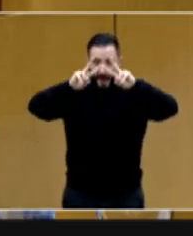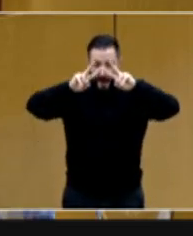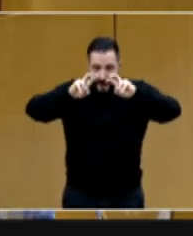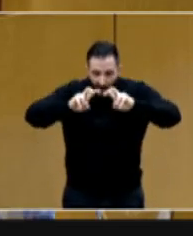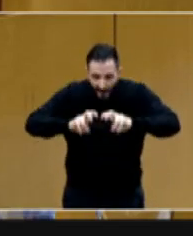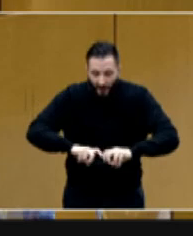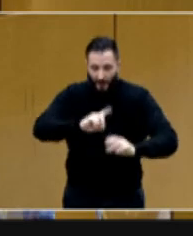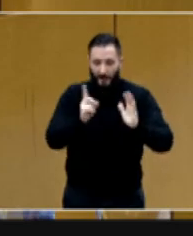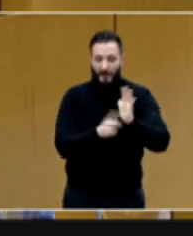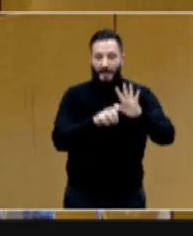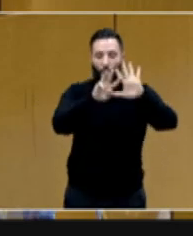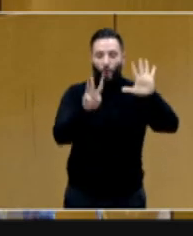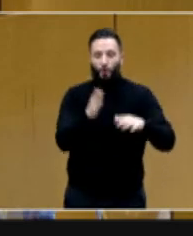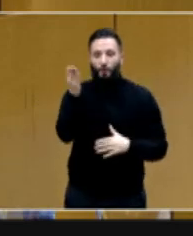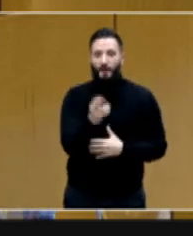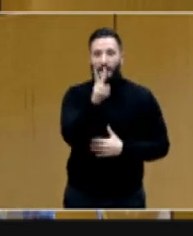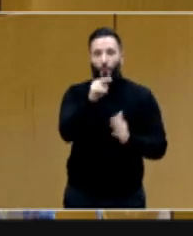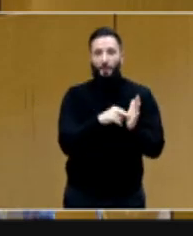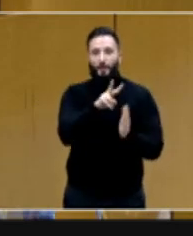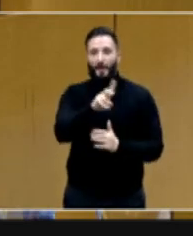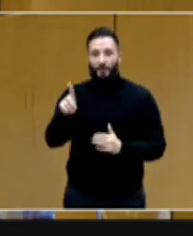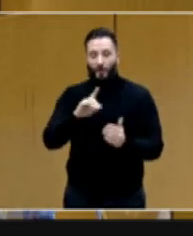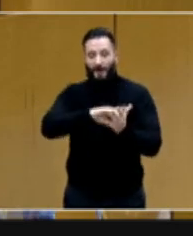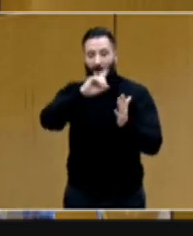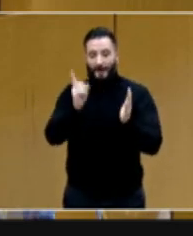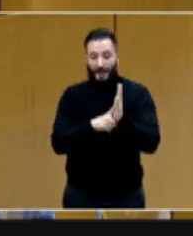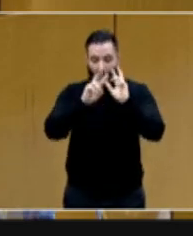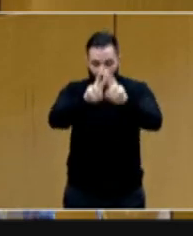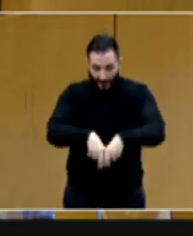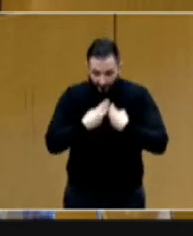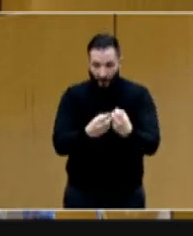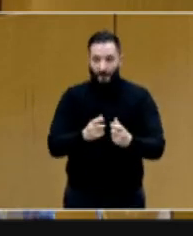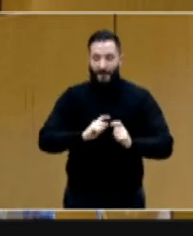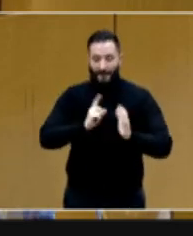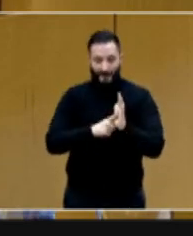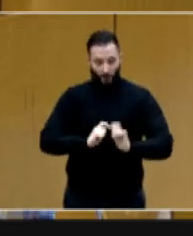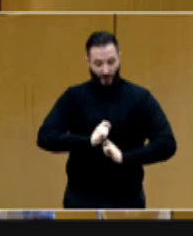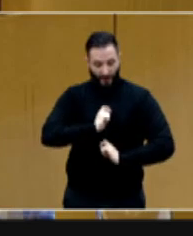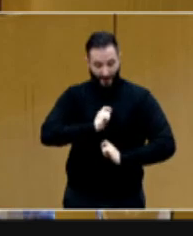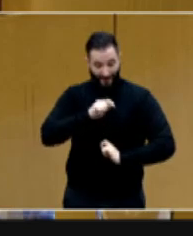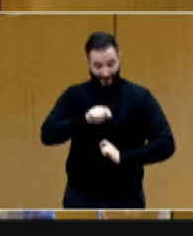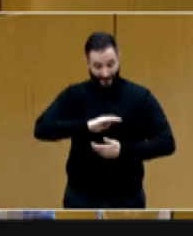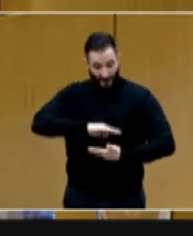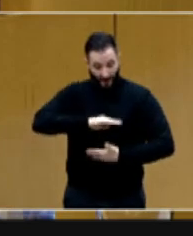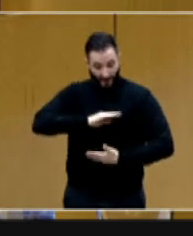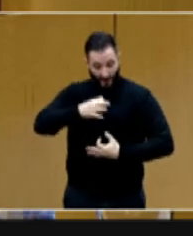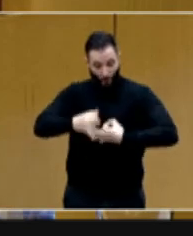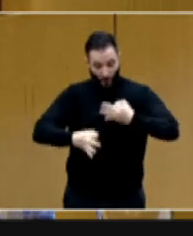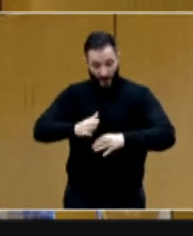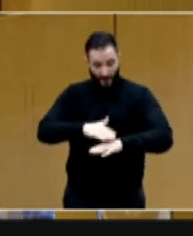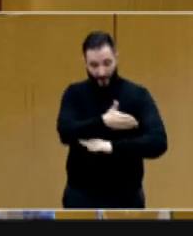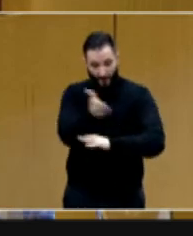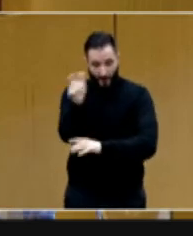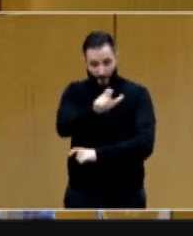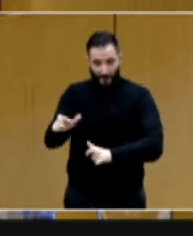ley 8/2021 que es de reforma de la legislación civil y procesal en materia de capacidad jurídica para las personas con